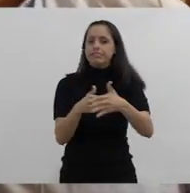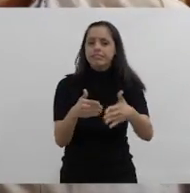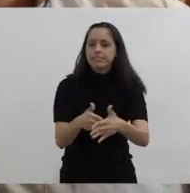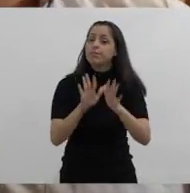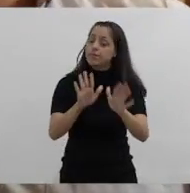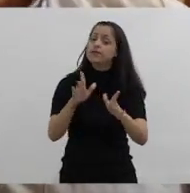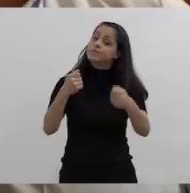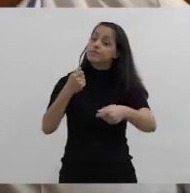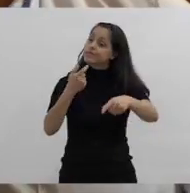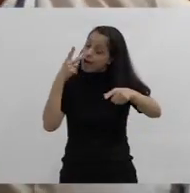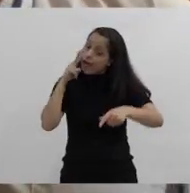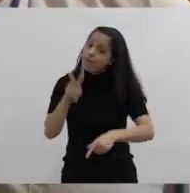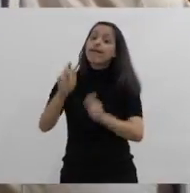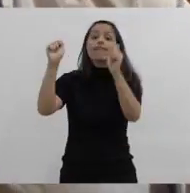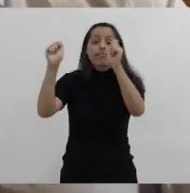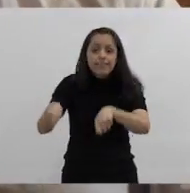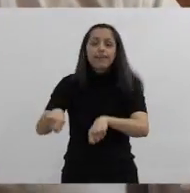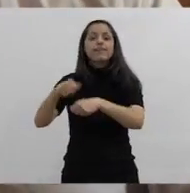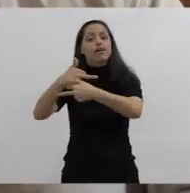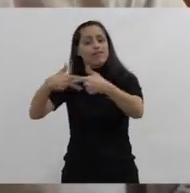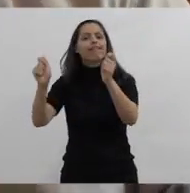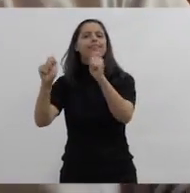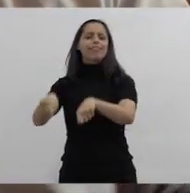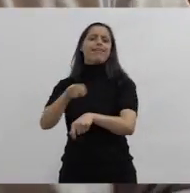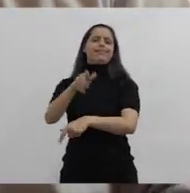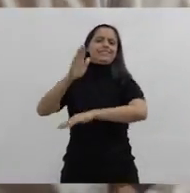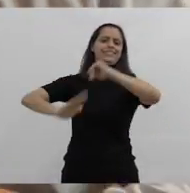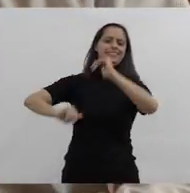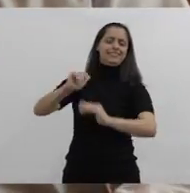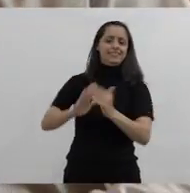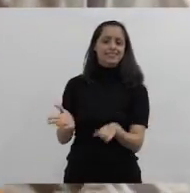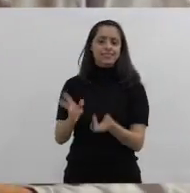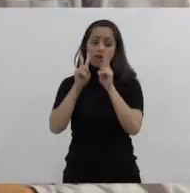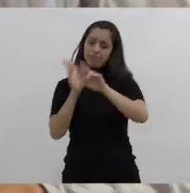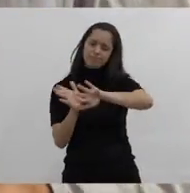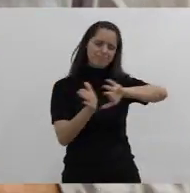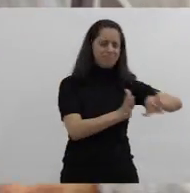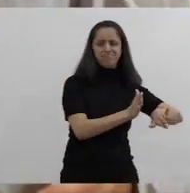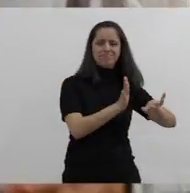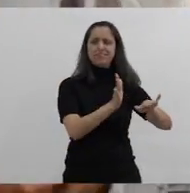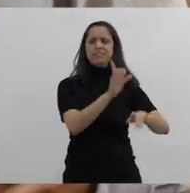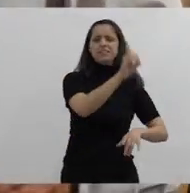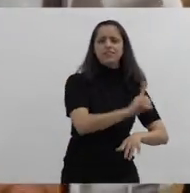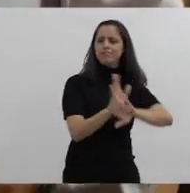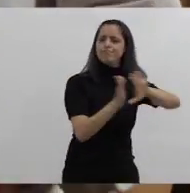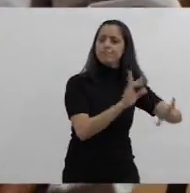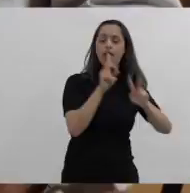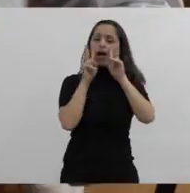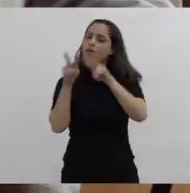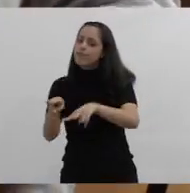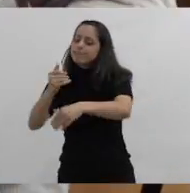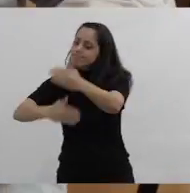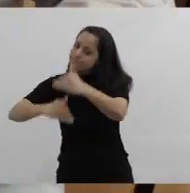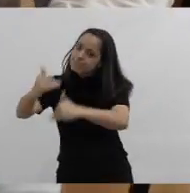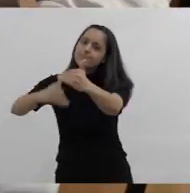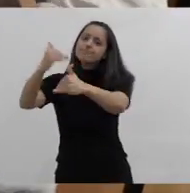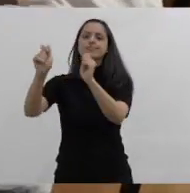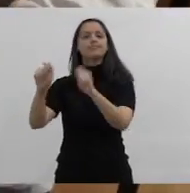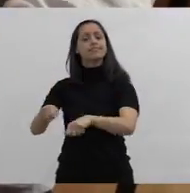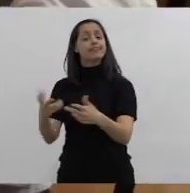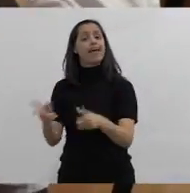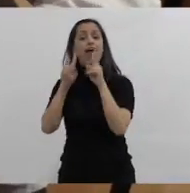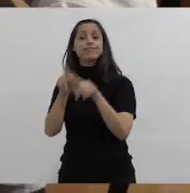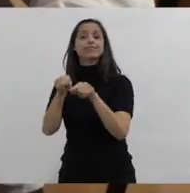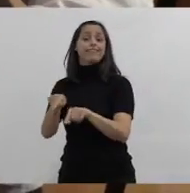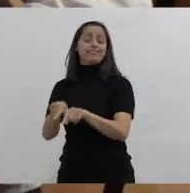no puede hacer, empezar a mirar, bueno, cuáles son sus capacidades, cuáles son sus potencialidades y que la escuela le genere condiciones para que ese chico las